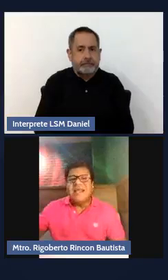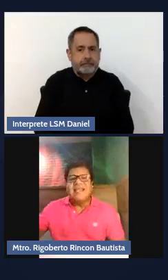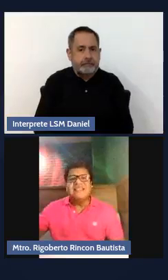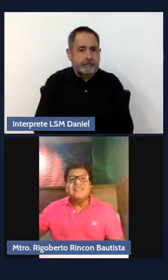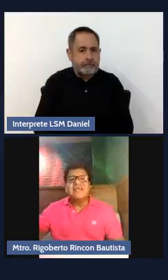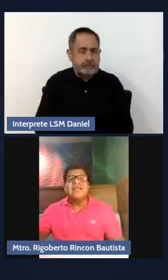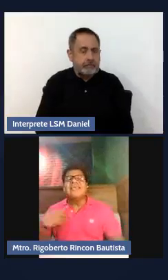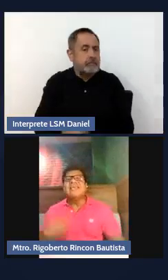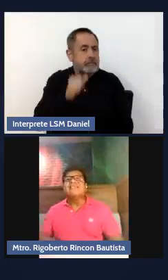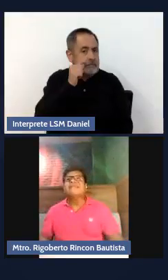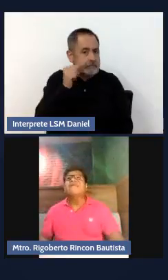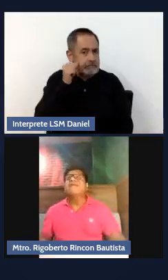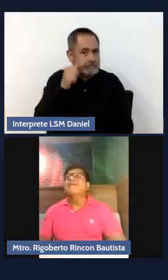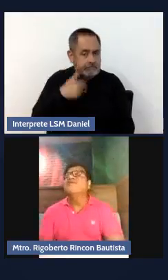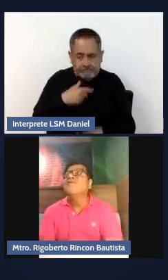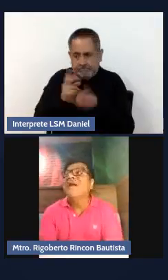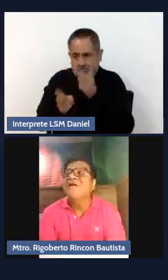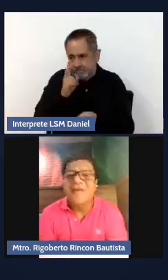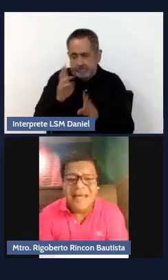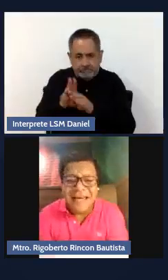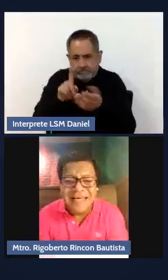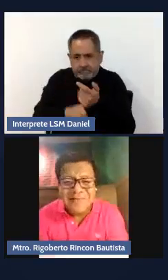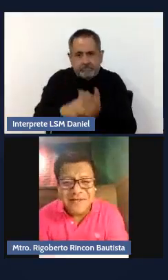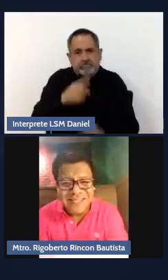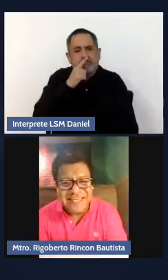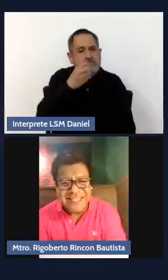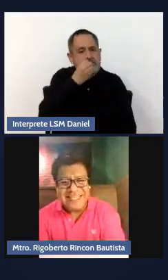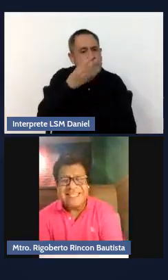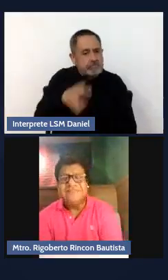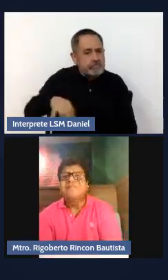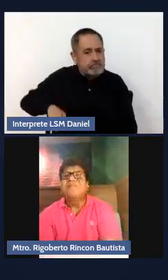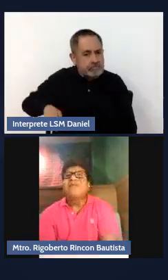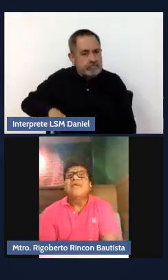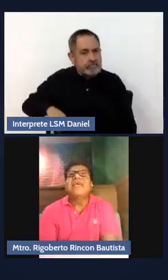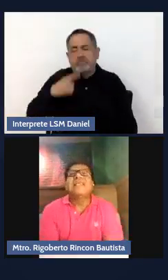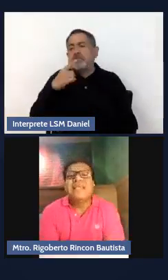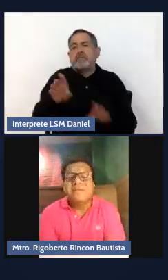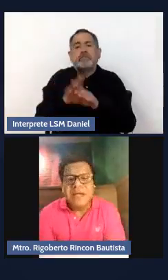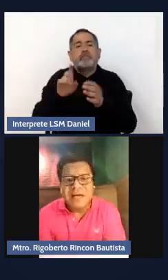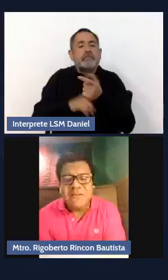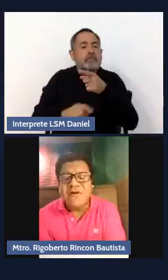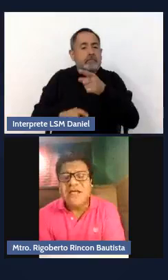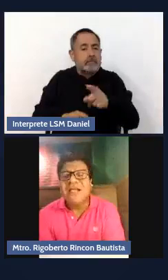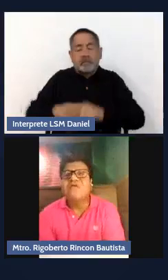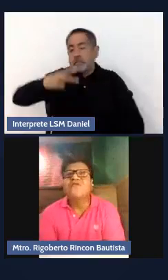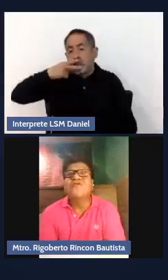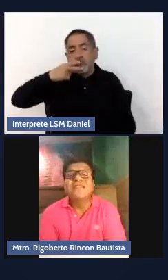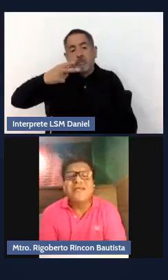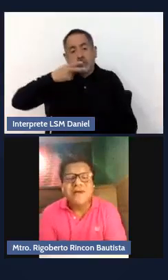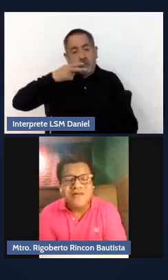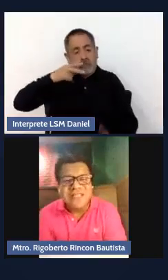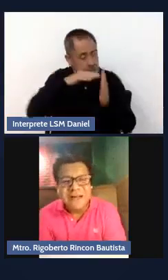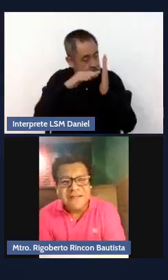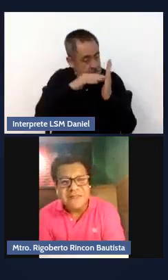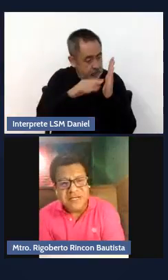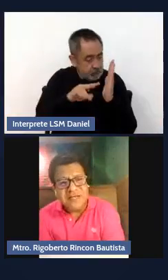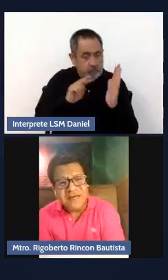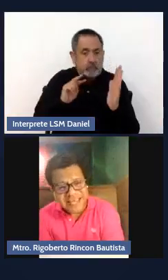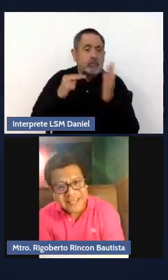Ayer estaba yo leyendo algo que es muy interesante, y que decía, por ejemplo, el consumo de tabaco desde la perspectiva de